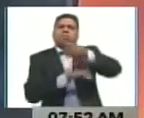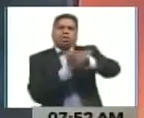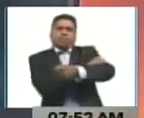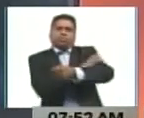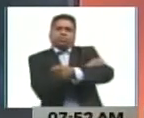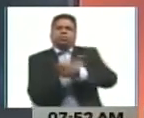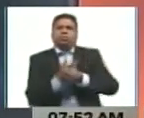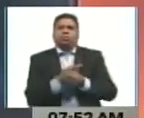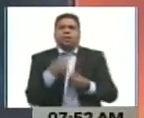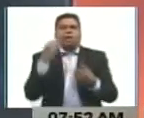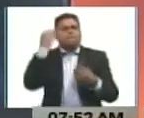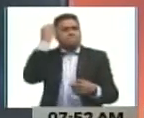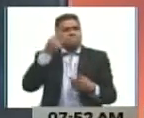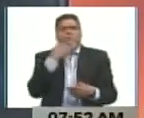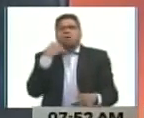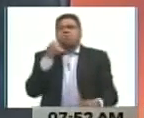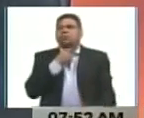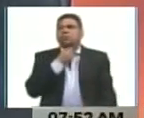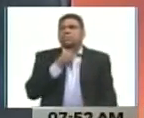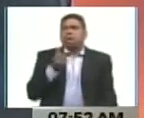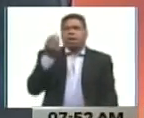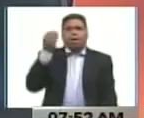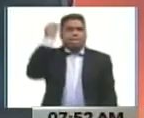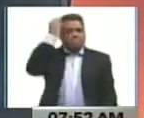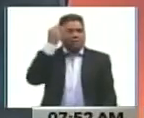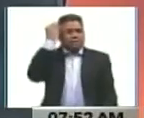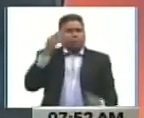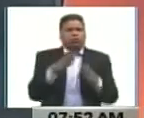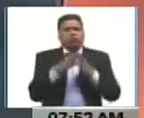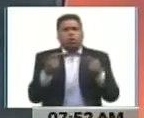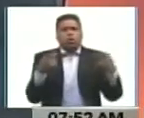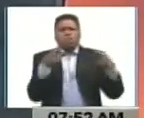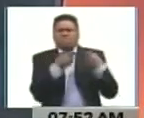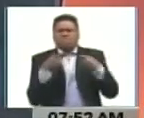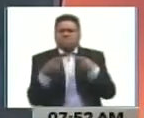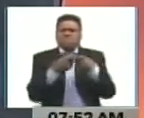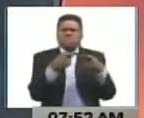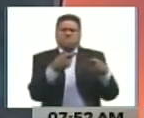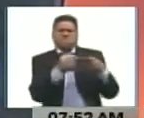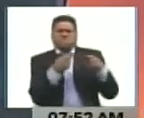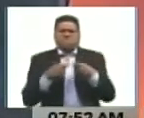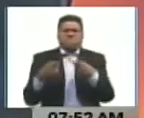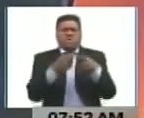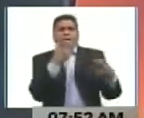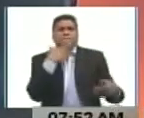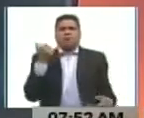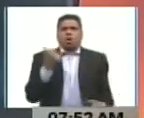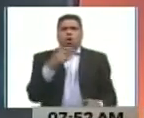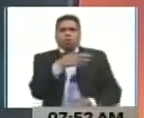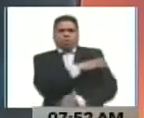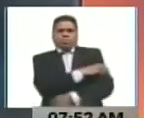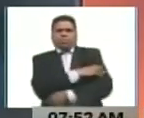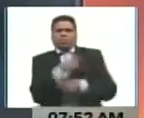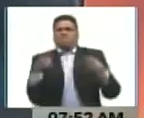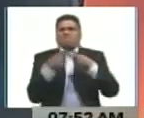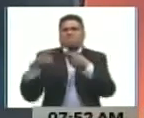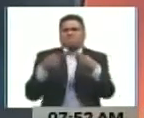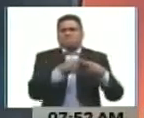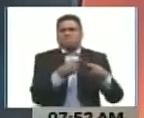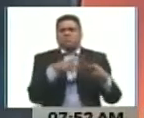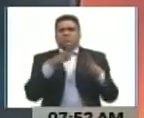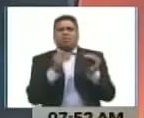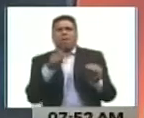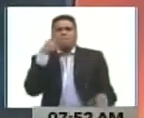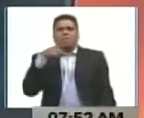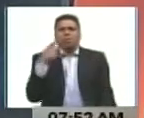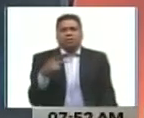prefiere el pensamiento, la resolución de los conflictos o la búsqueda de consenso a través de procesos pacíficos, de diálogo político, que